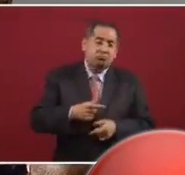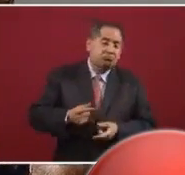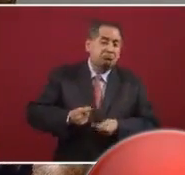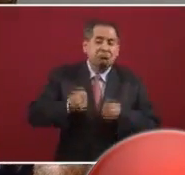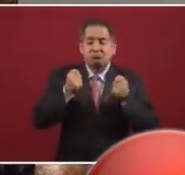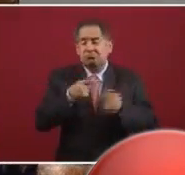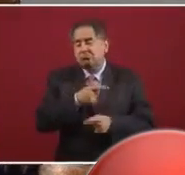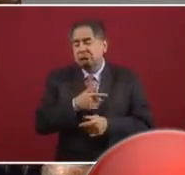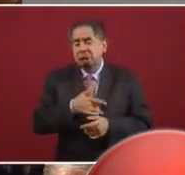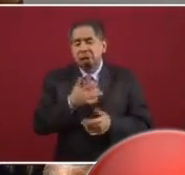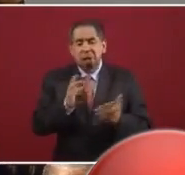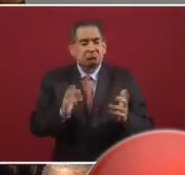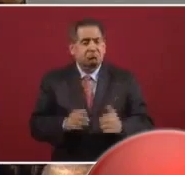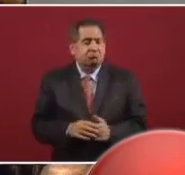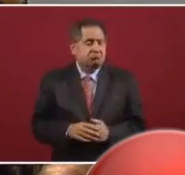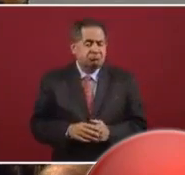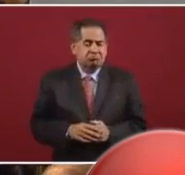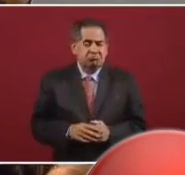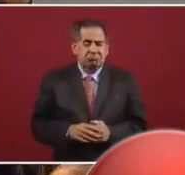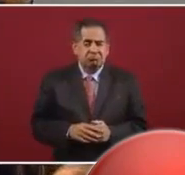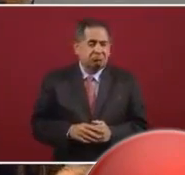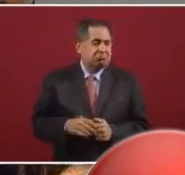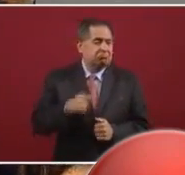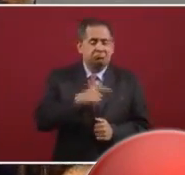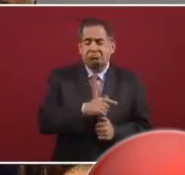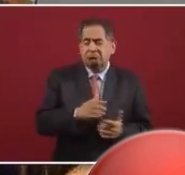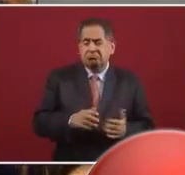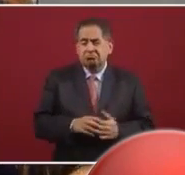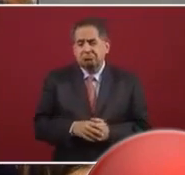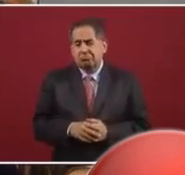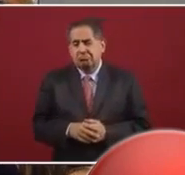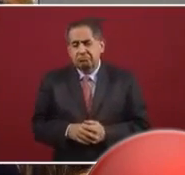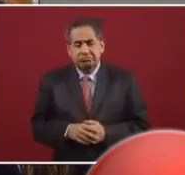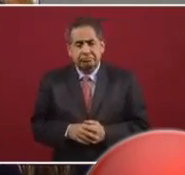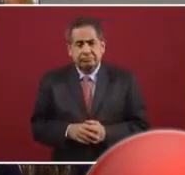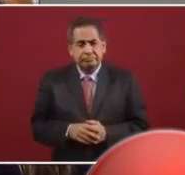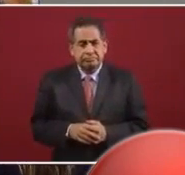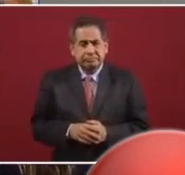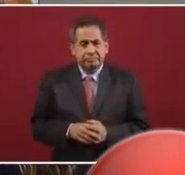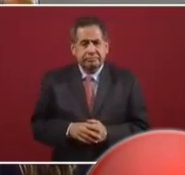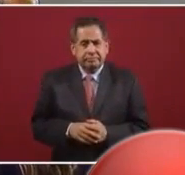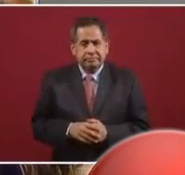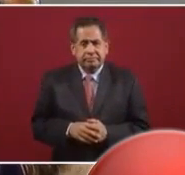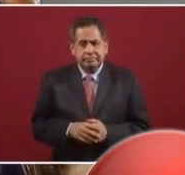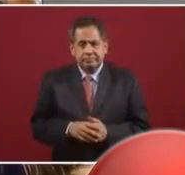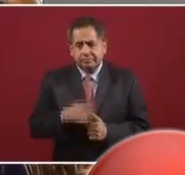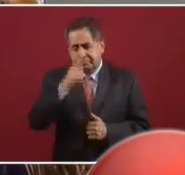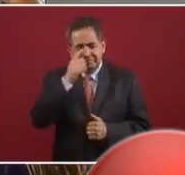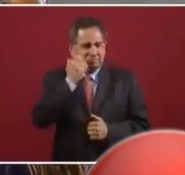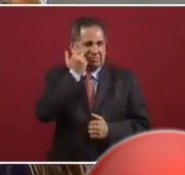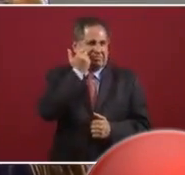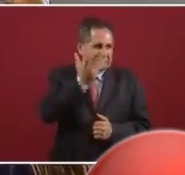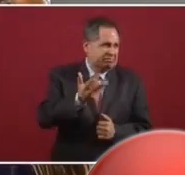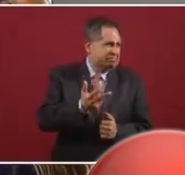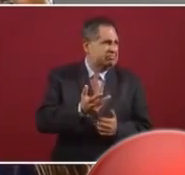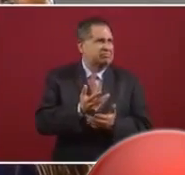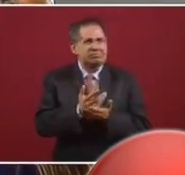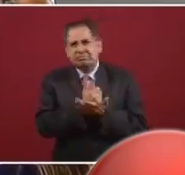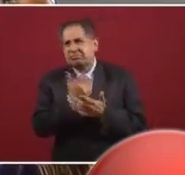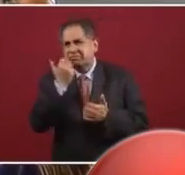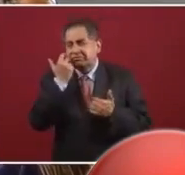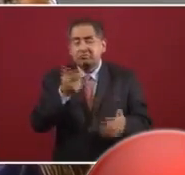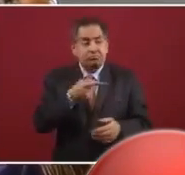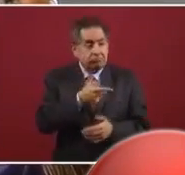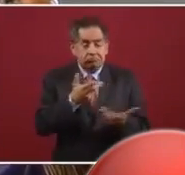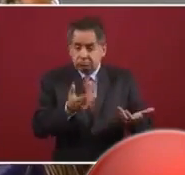se les venía en ganas, es